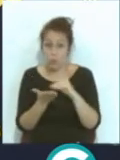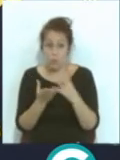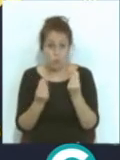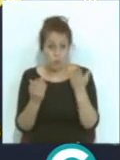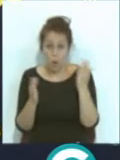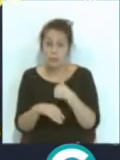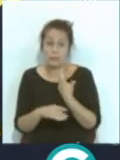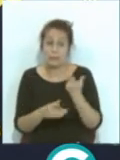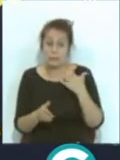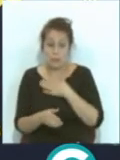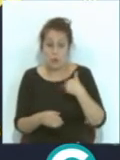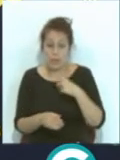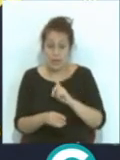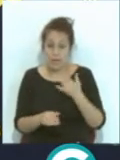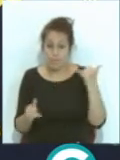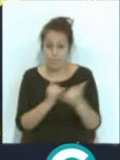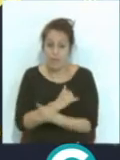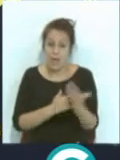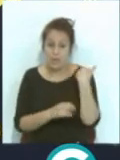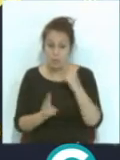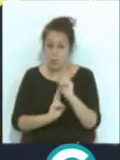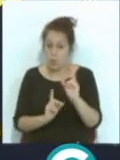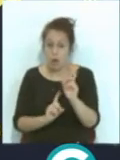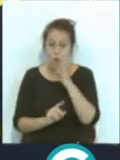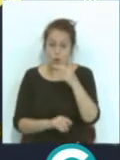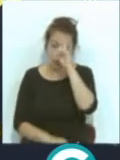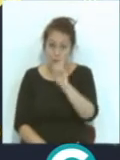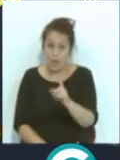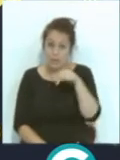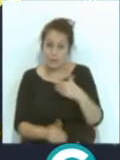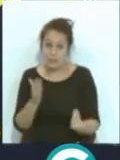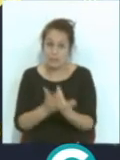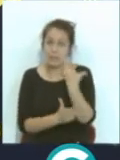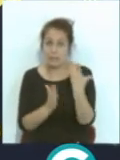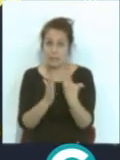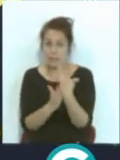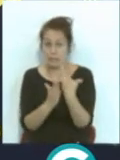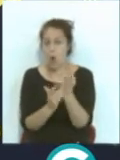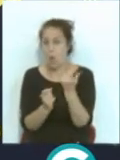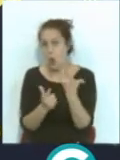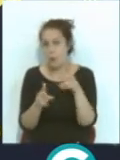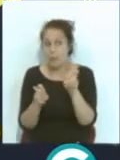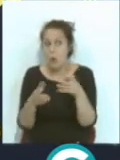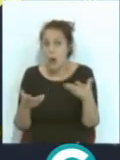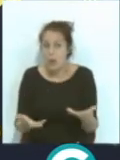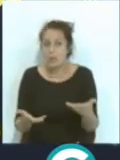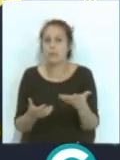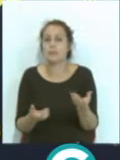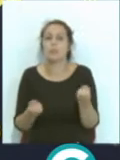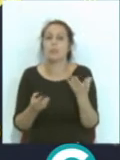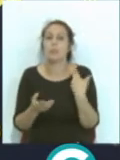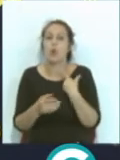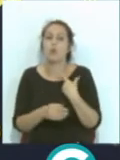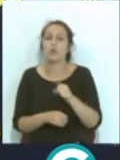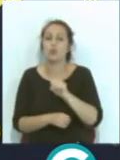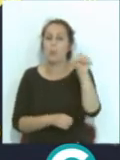meter la pata. Entonces dije que ayer que no contestaba porque no sabía qué contestar. Luego esta mañana me han explicado un poco de cómo va el tema. Bueno, pues la Superliga